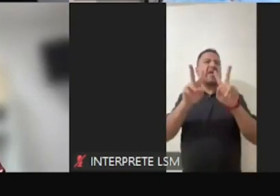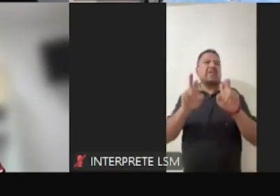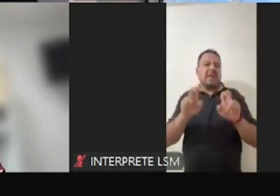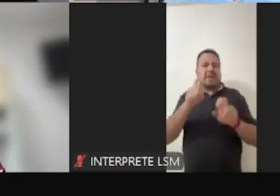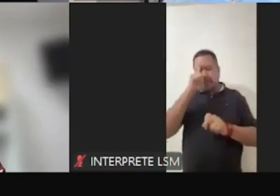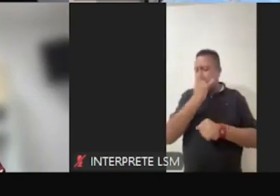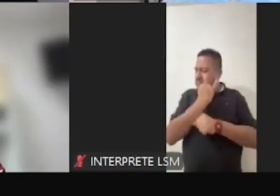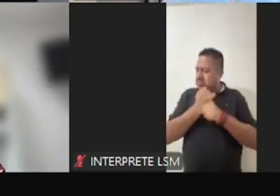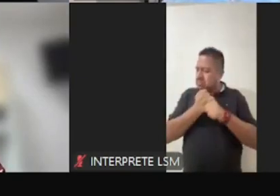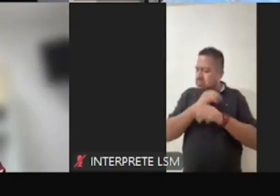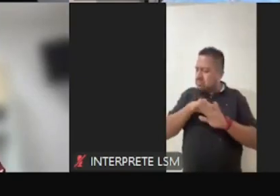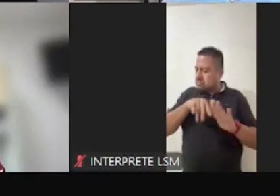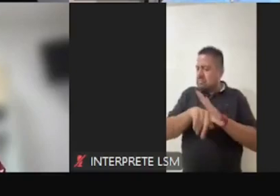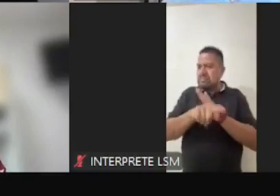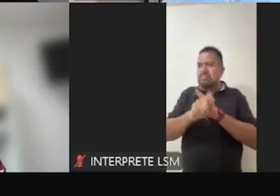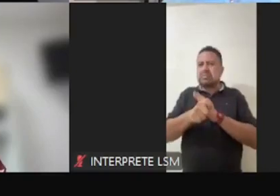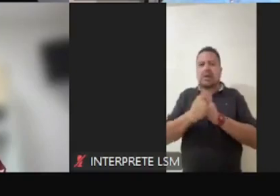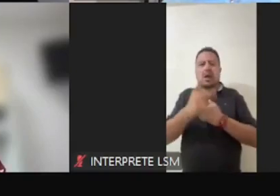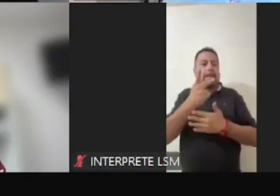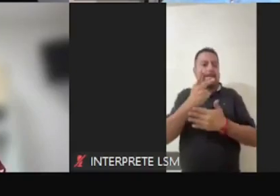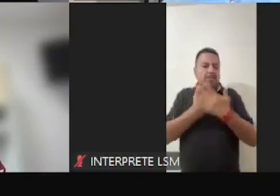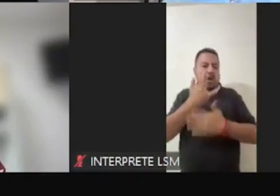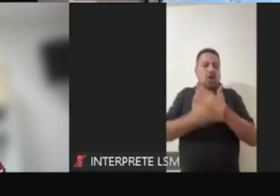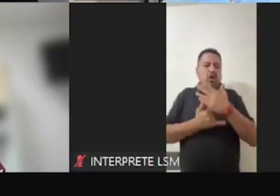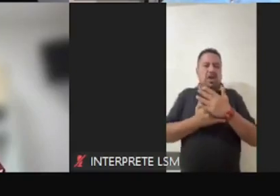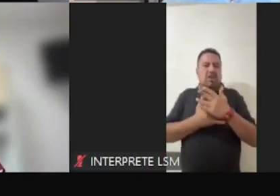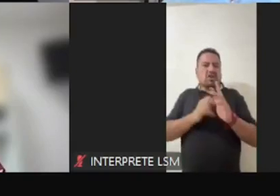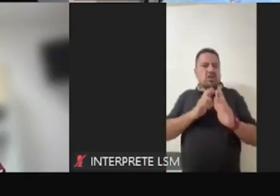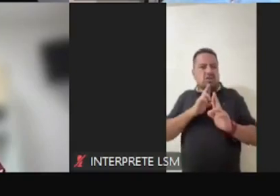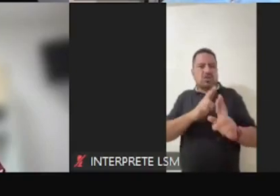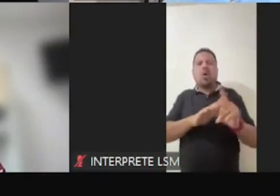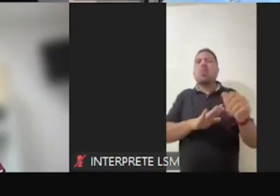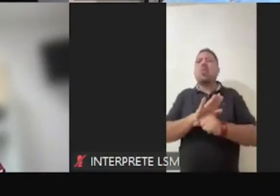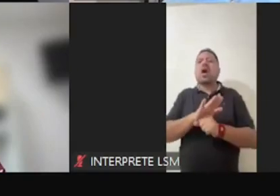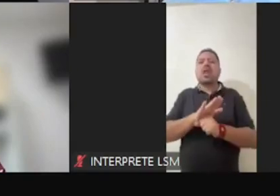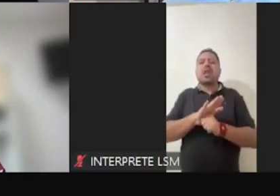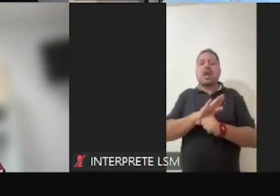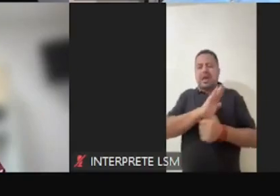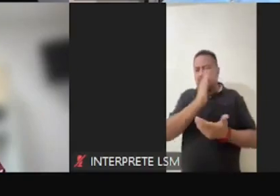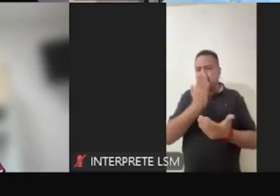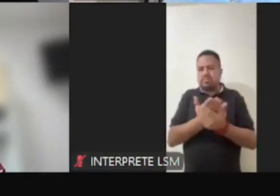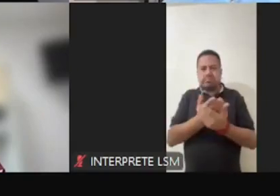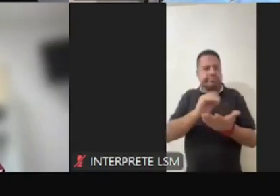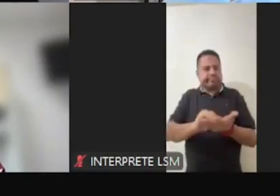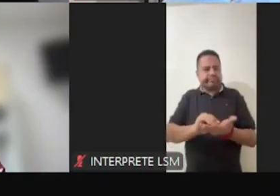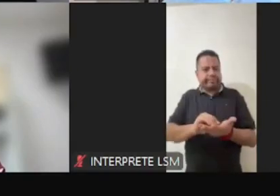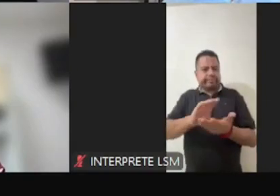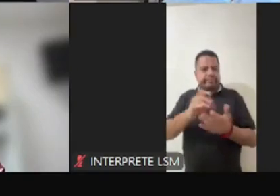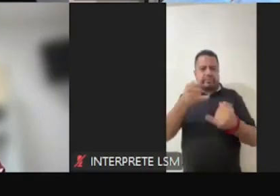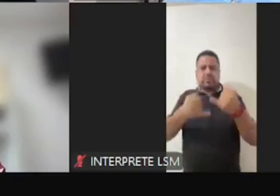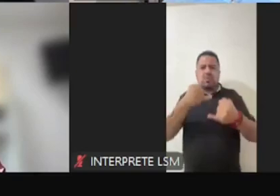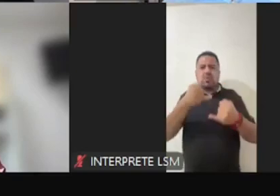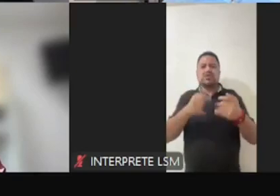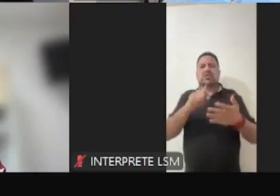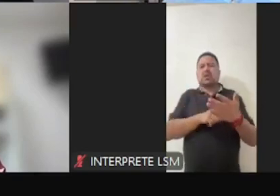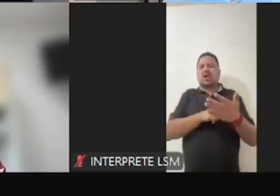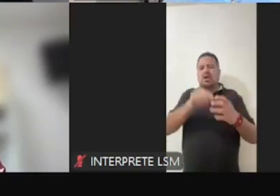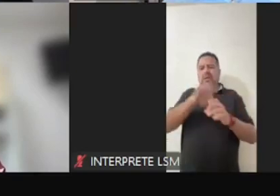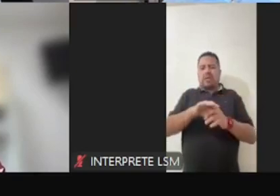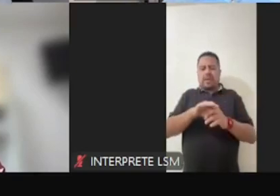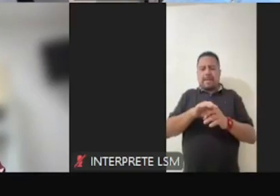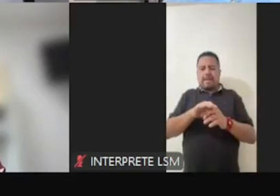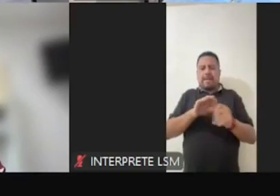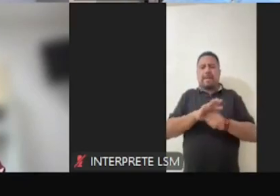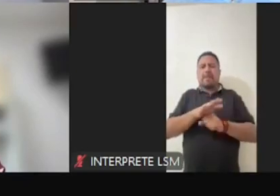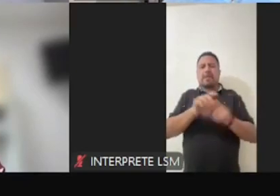para analizar y resolver se trata de un proyecto de resolución relativo al expediente del juicio electoral ciudadano con